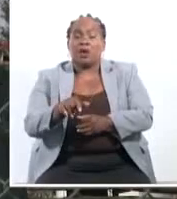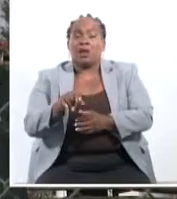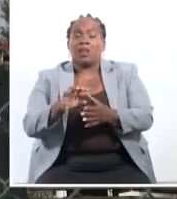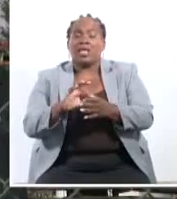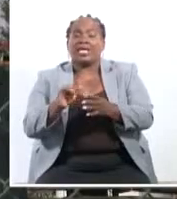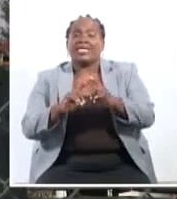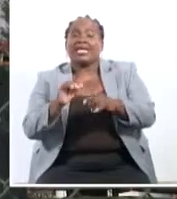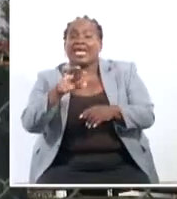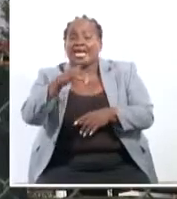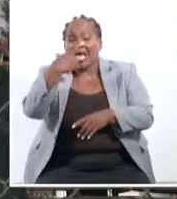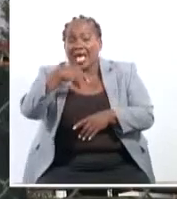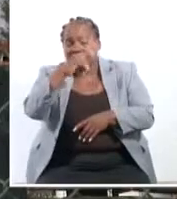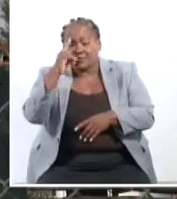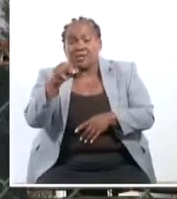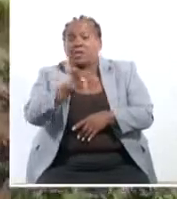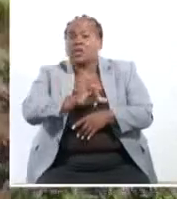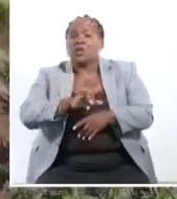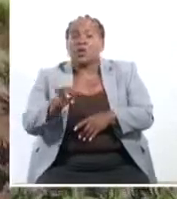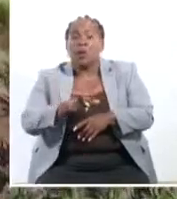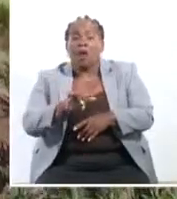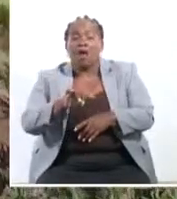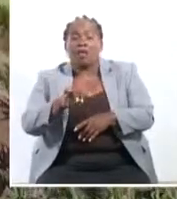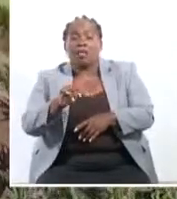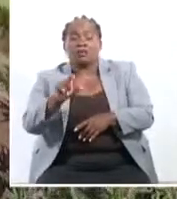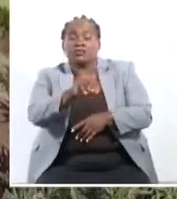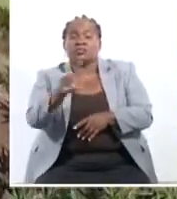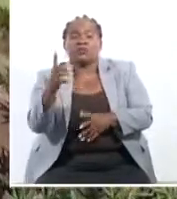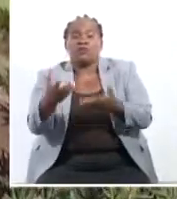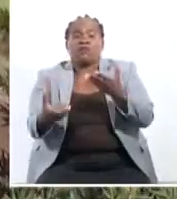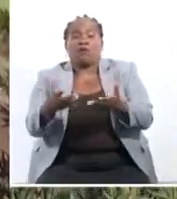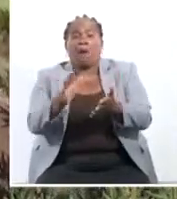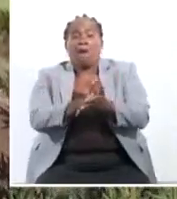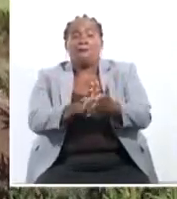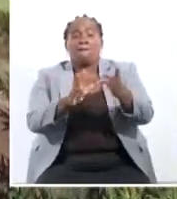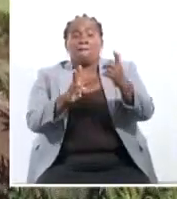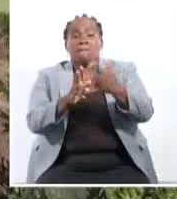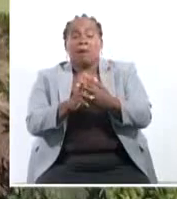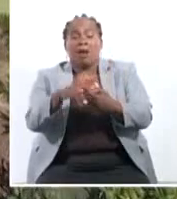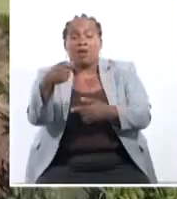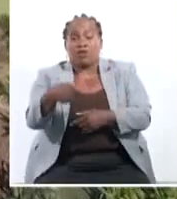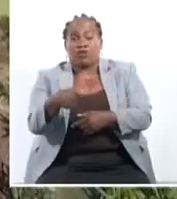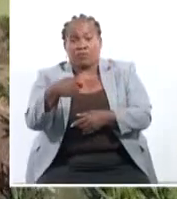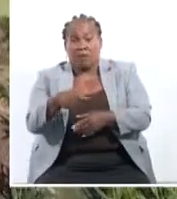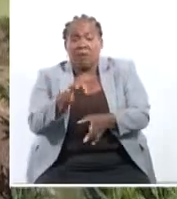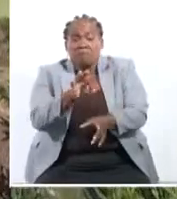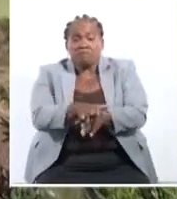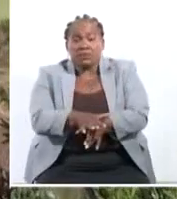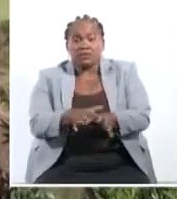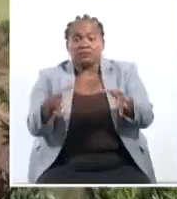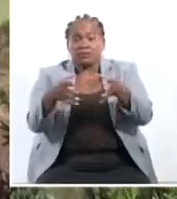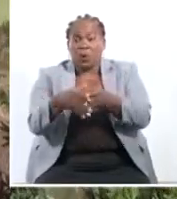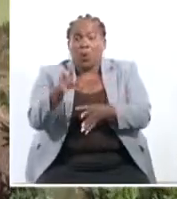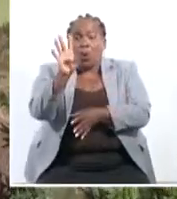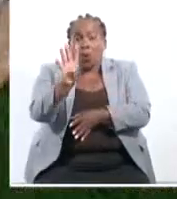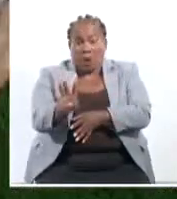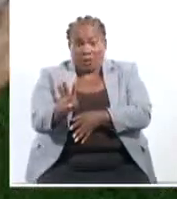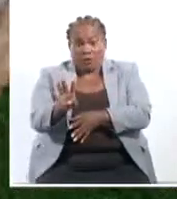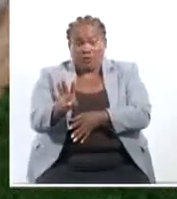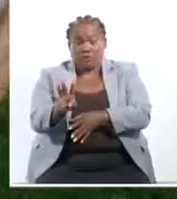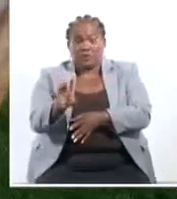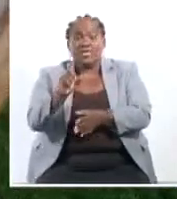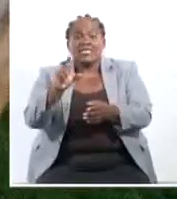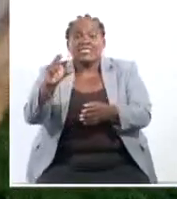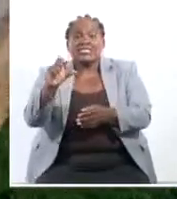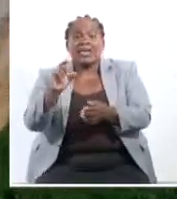la termoeléctrica Carlos Manuel de Césped de Cienfuegos, que en el mes de mayo se nos debe incorporar a estas unidades, primero la unidad 4 de Césped y después la